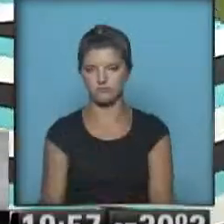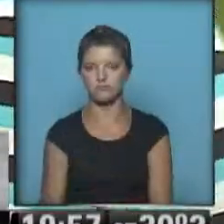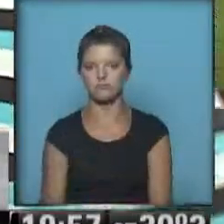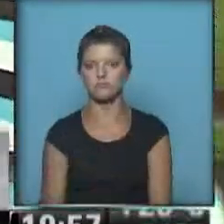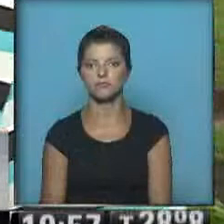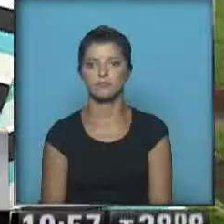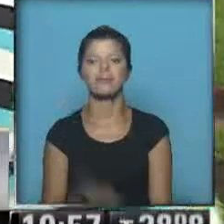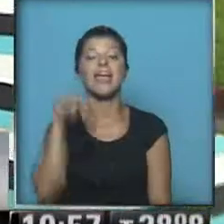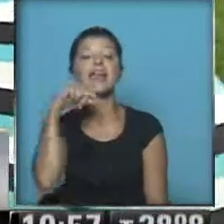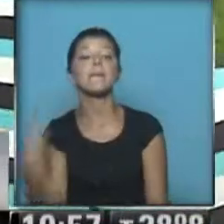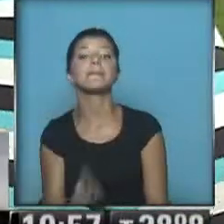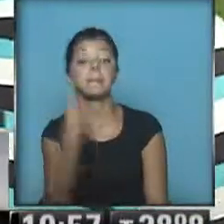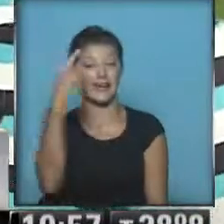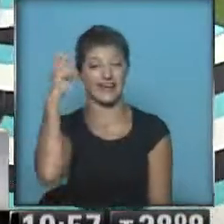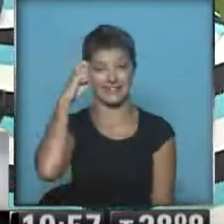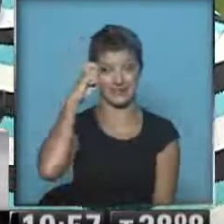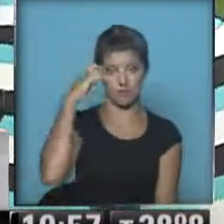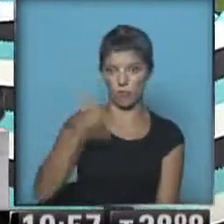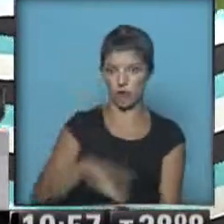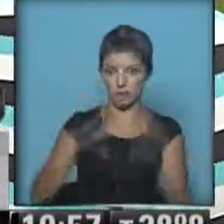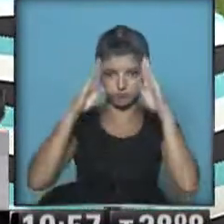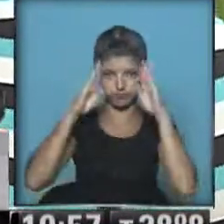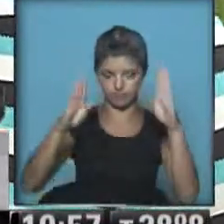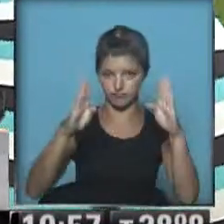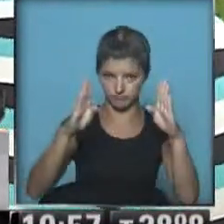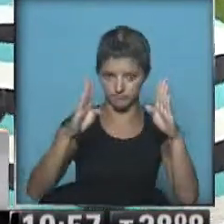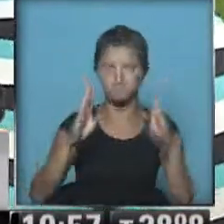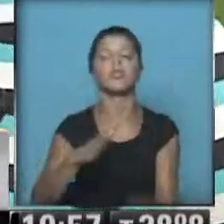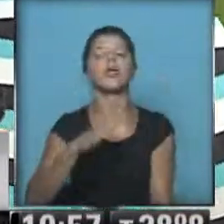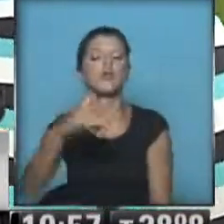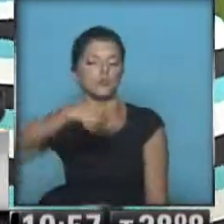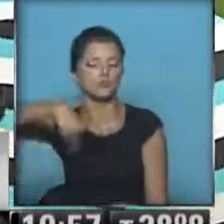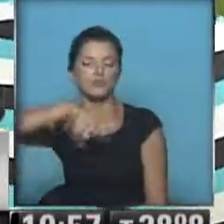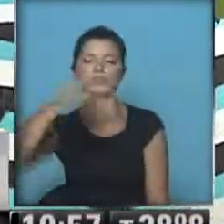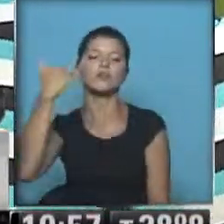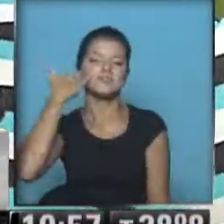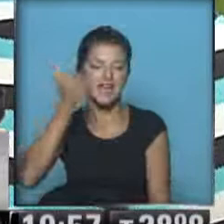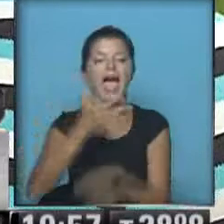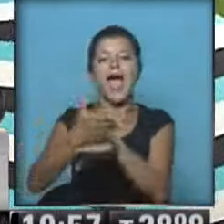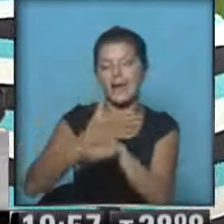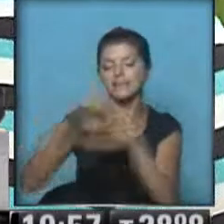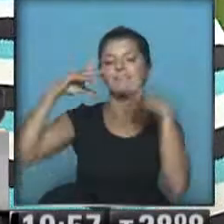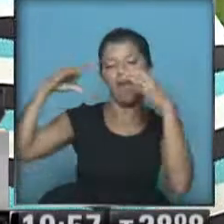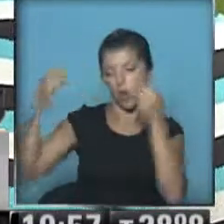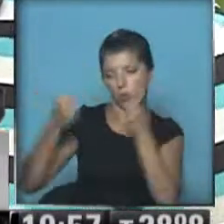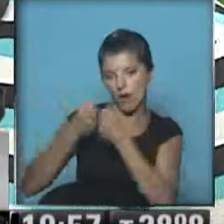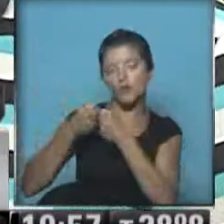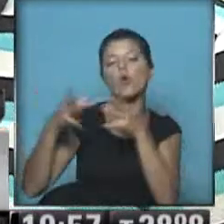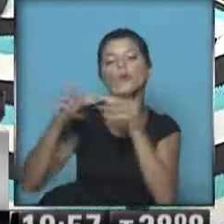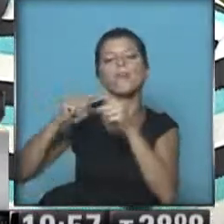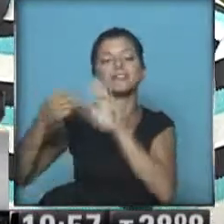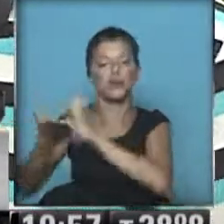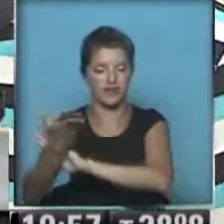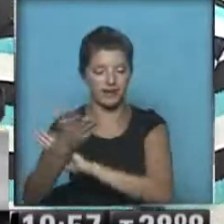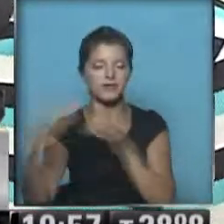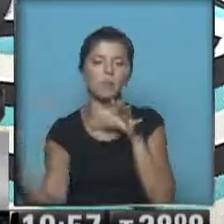La primera vez que el radicalismo va de furgón de cola de la derecha. Nosotros ya lamentablemente habíamos hecho acuerdos tácticos con la derecha, como fue el caso